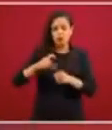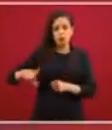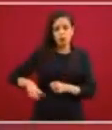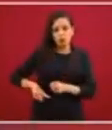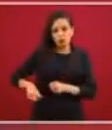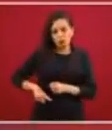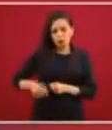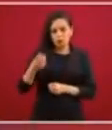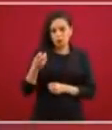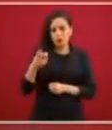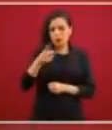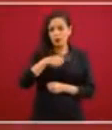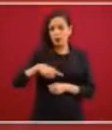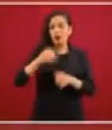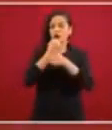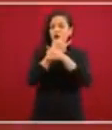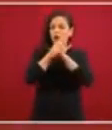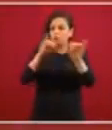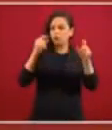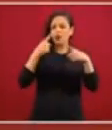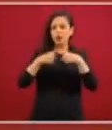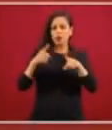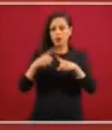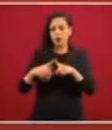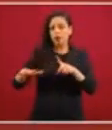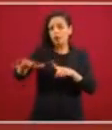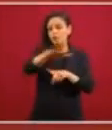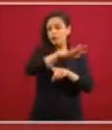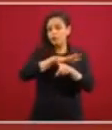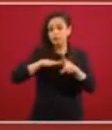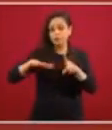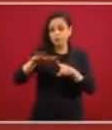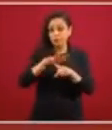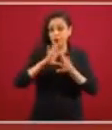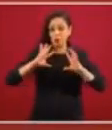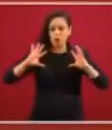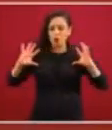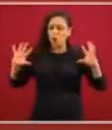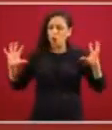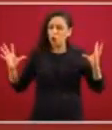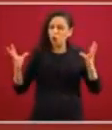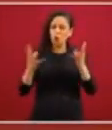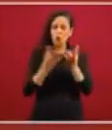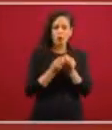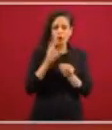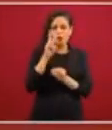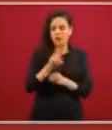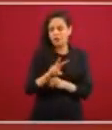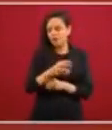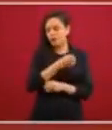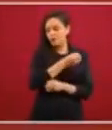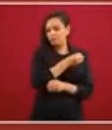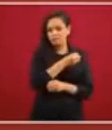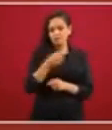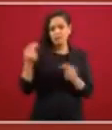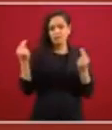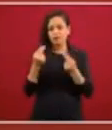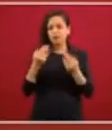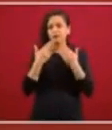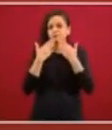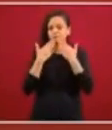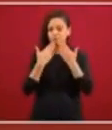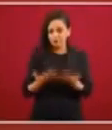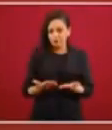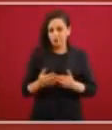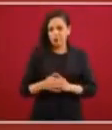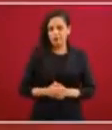órganos constitucionales autónomos, la sociedad no organizada, es decir, todas y todos tenemos un papel que